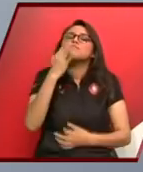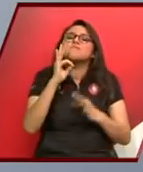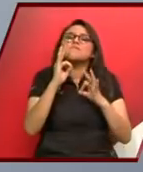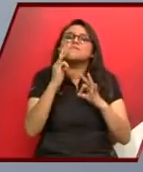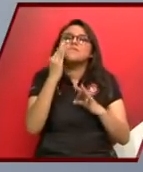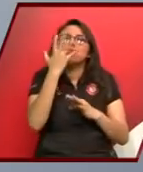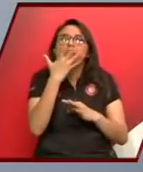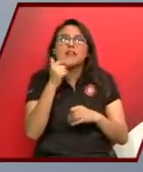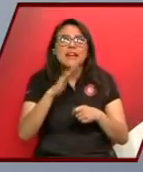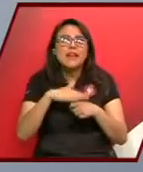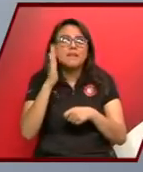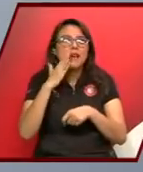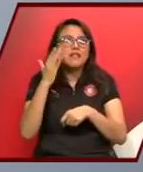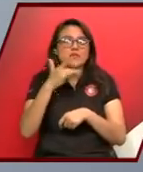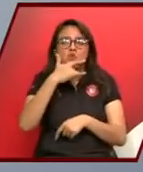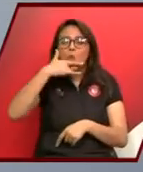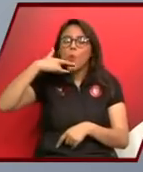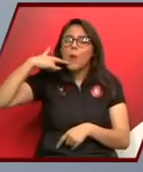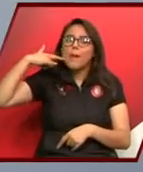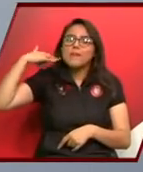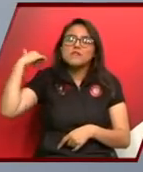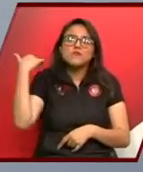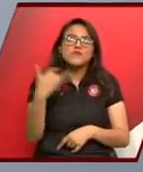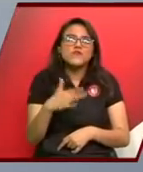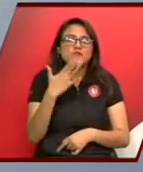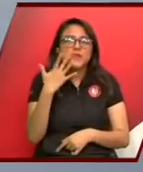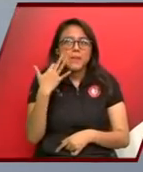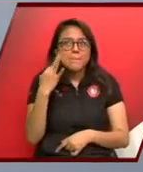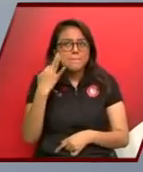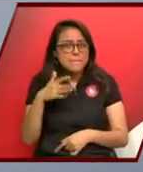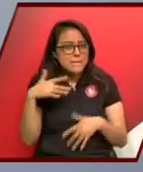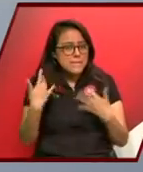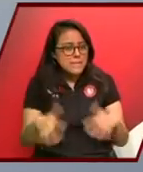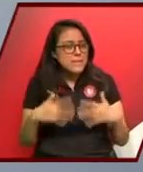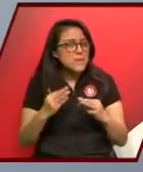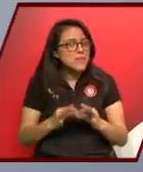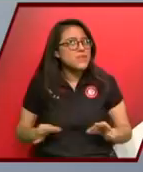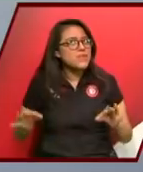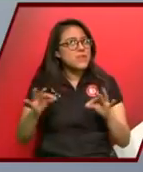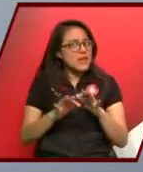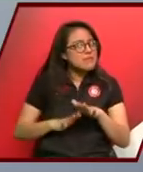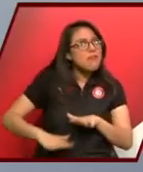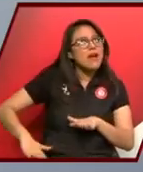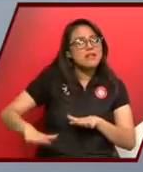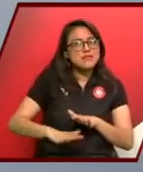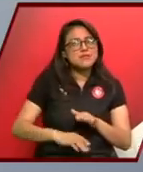rica y en ese momento, que sirvan lo que venga acompañado con esa salsa. La salsa es básica, básica.